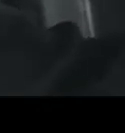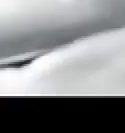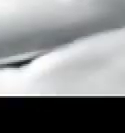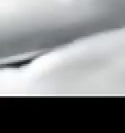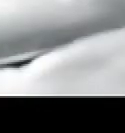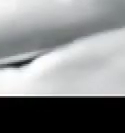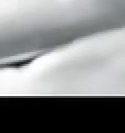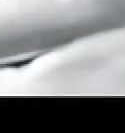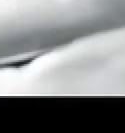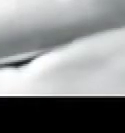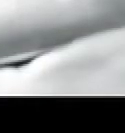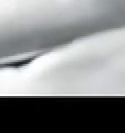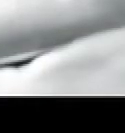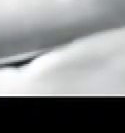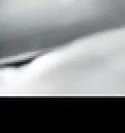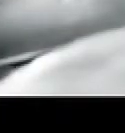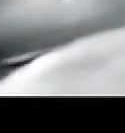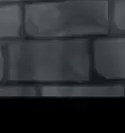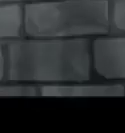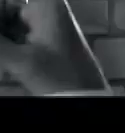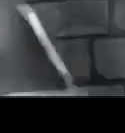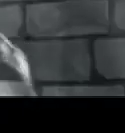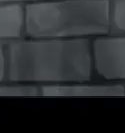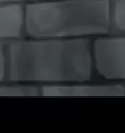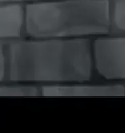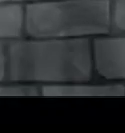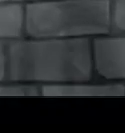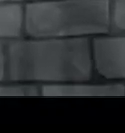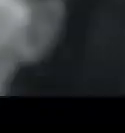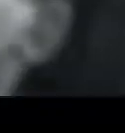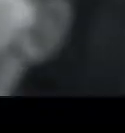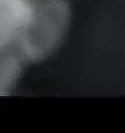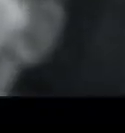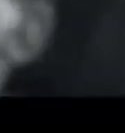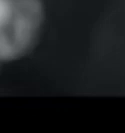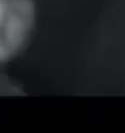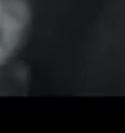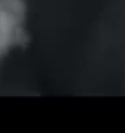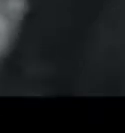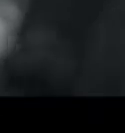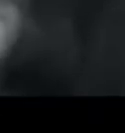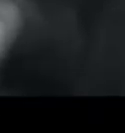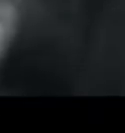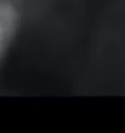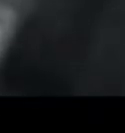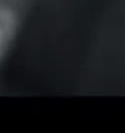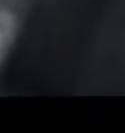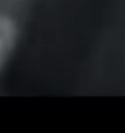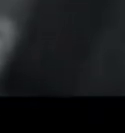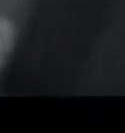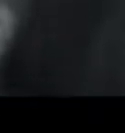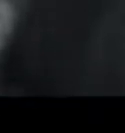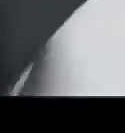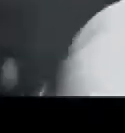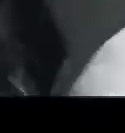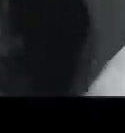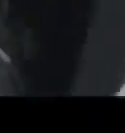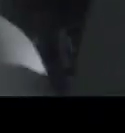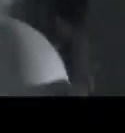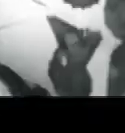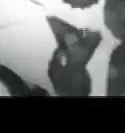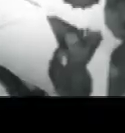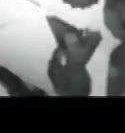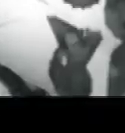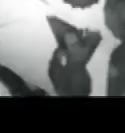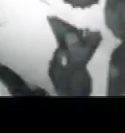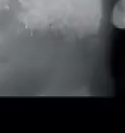maricones acá. De personas como vos comemos las putas, otra viniste a sobar. La reputa que te parió, trolo de mierda. ¡Que me